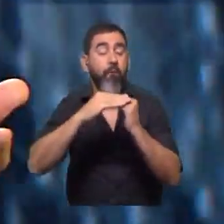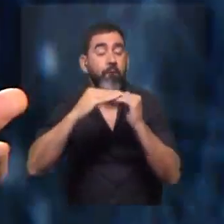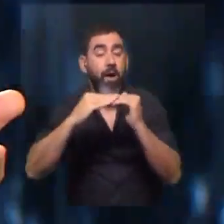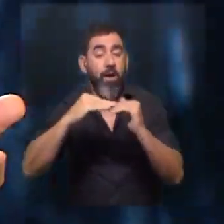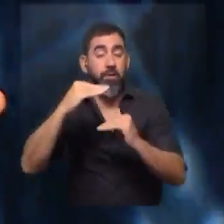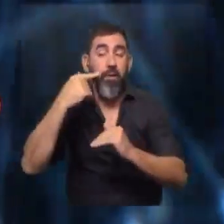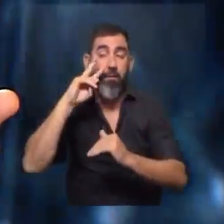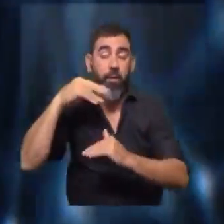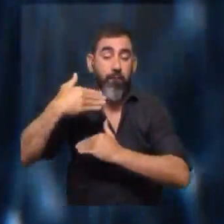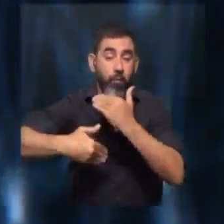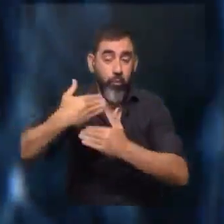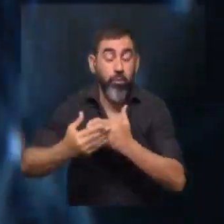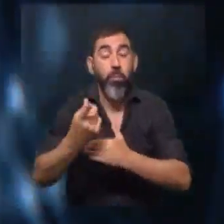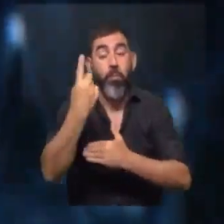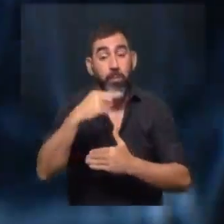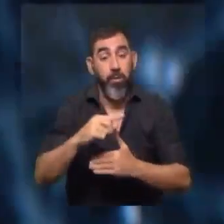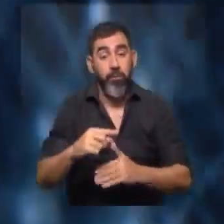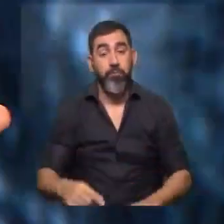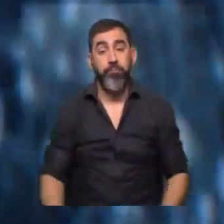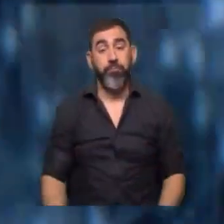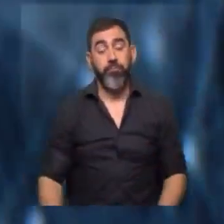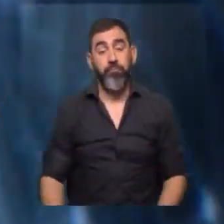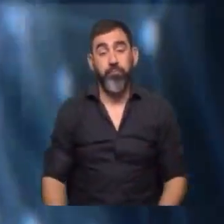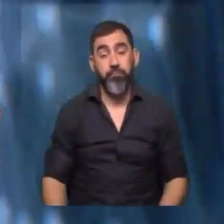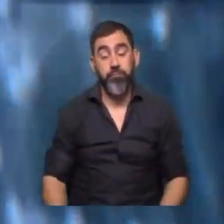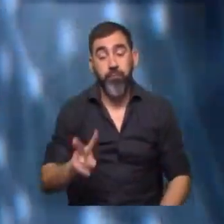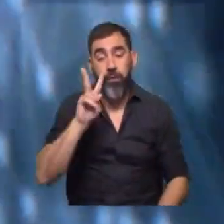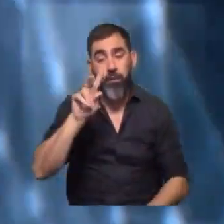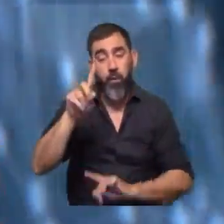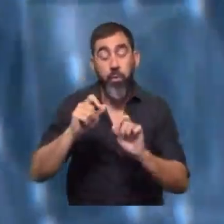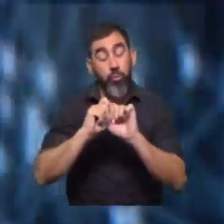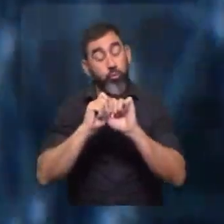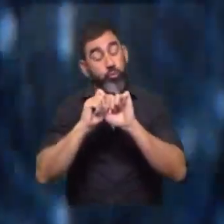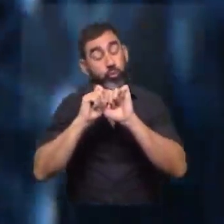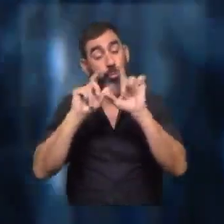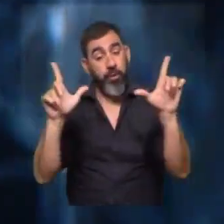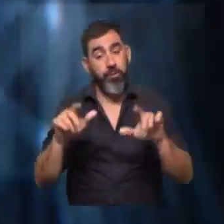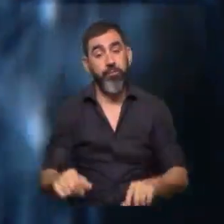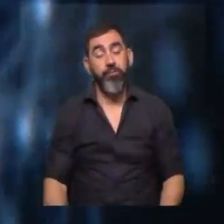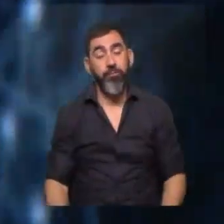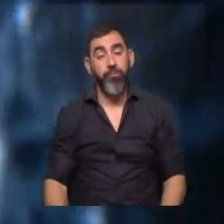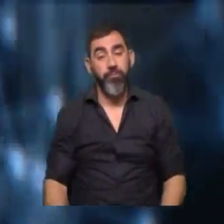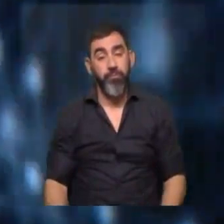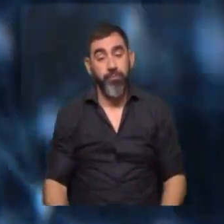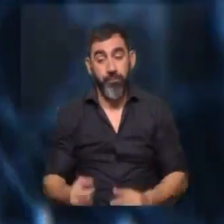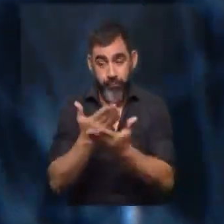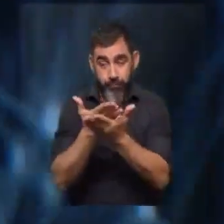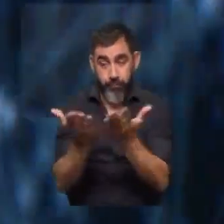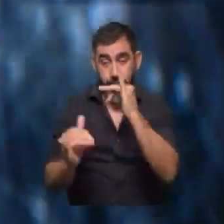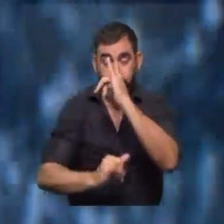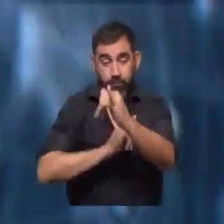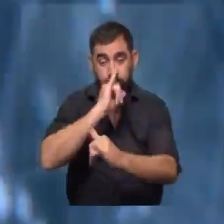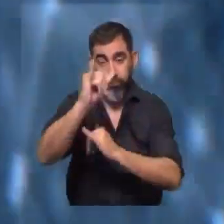verán las evoluciones, pero en lo personal vi algunas cosas que me resultaron sorprendentes, y mientras tanto vamos viendo la información que lanzó ese